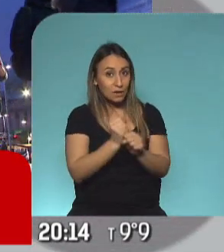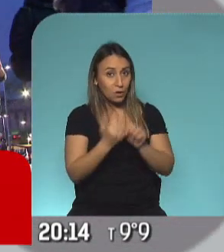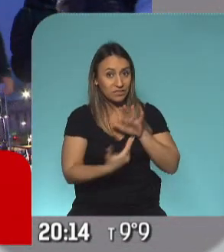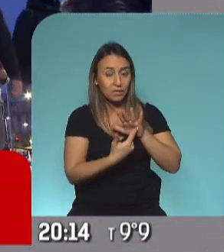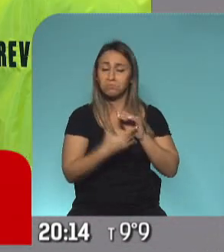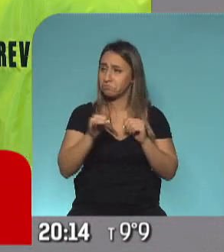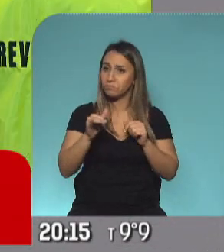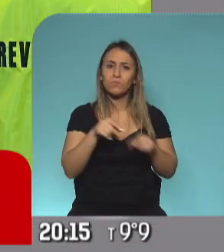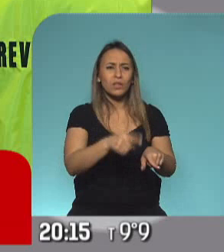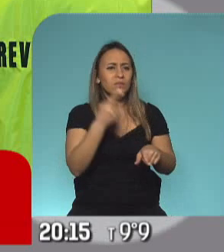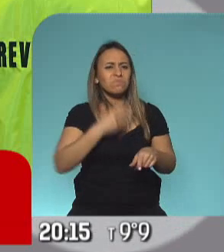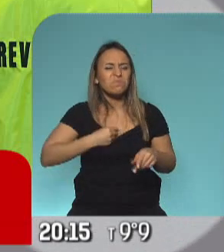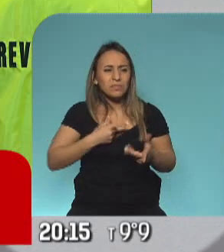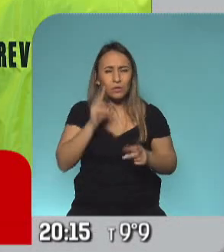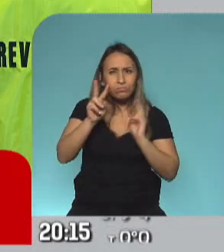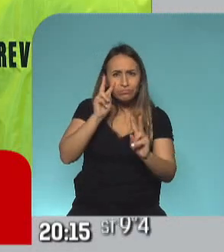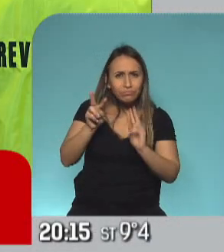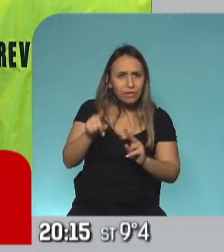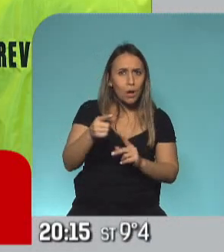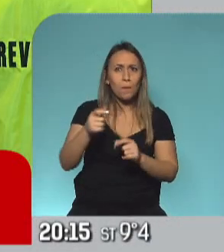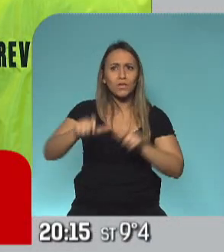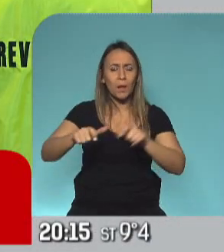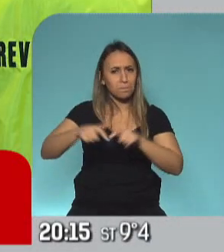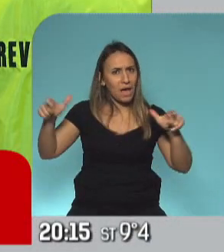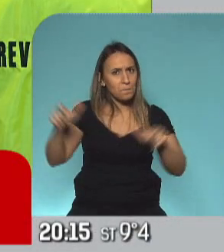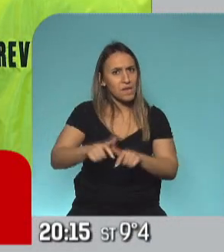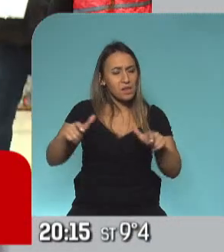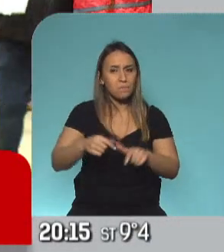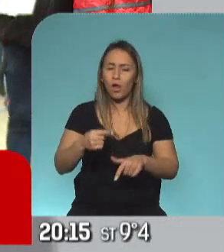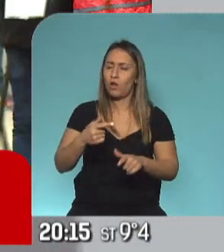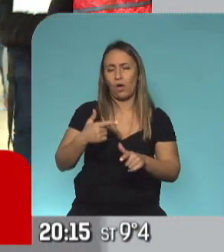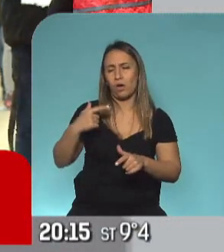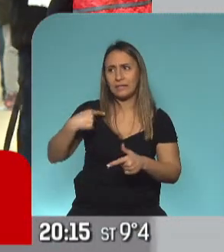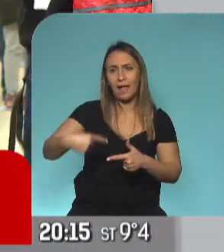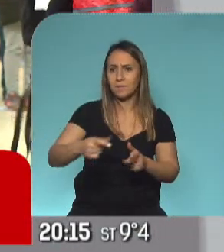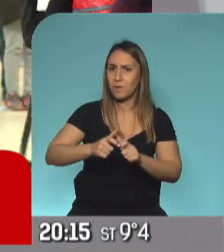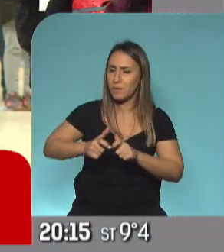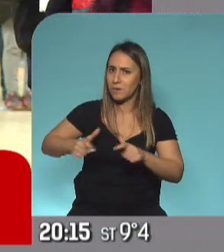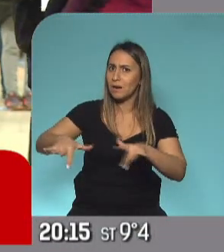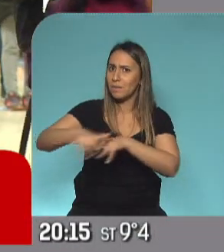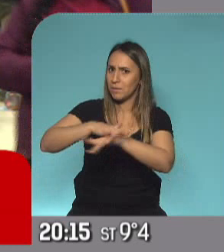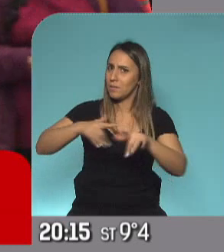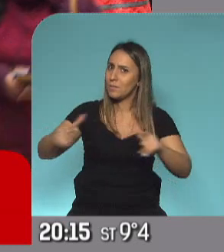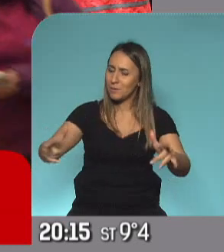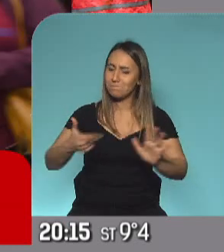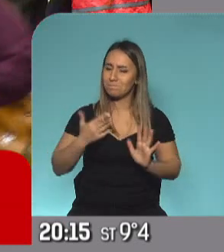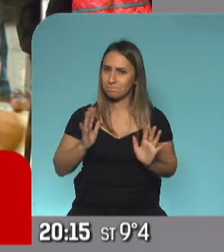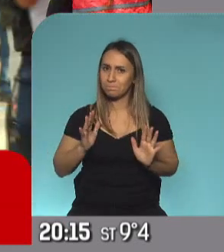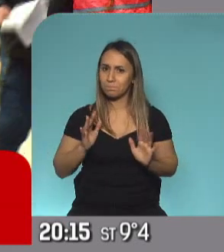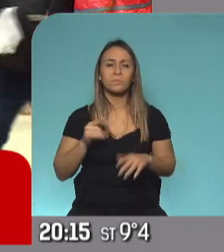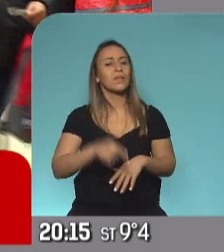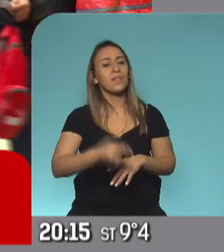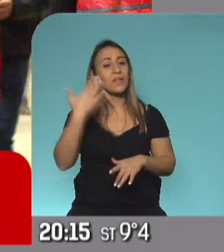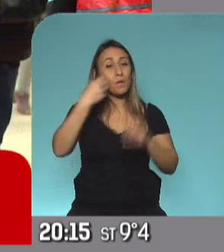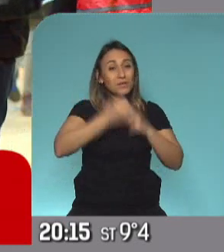¿Perciben que hay más gente ahora que antes? Sí, hay cada vez más movimiento. Hay más movimiento. Es decir, desde el comienzo